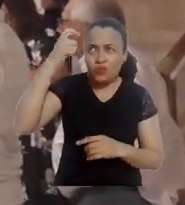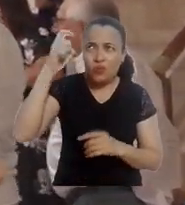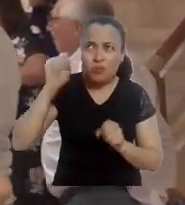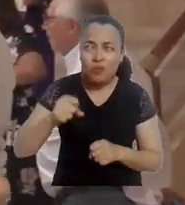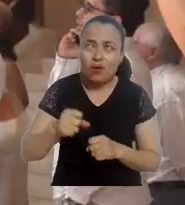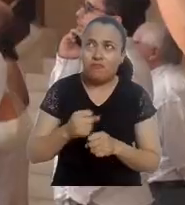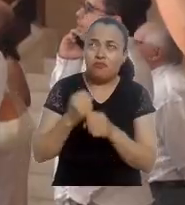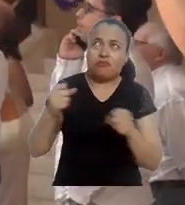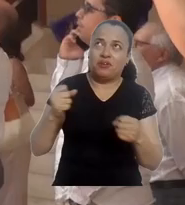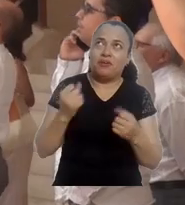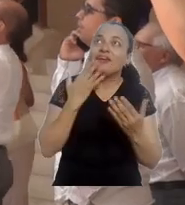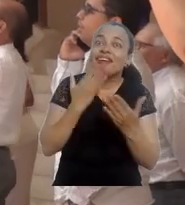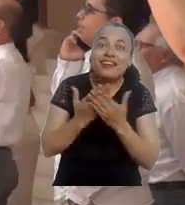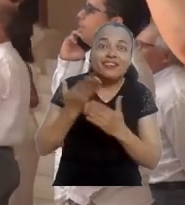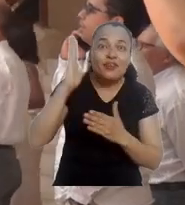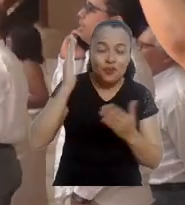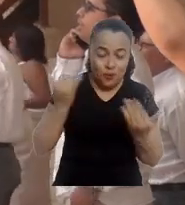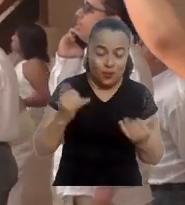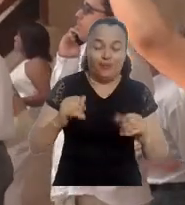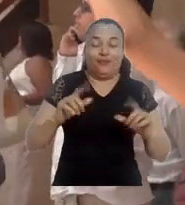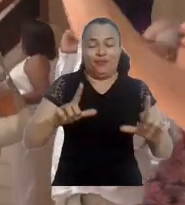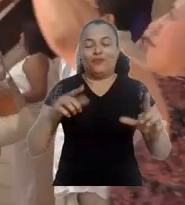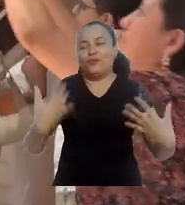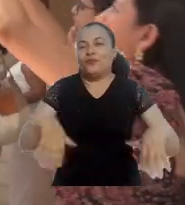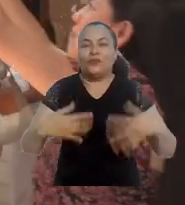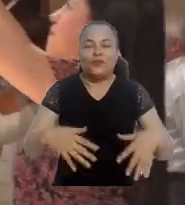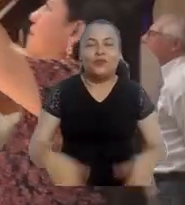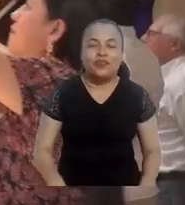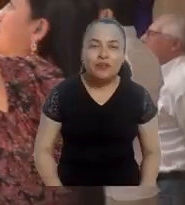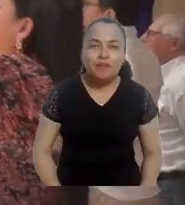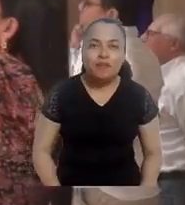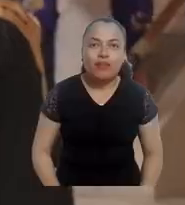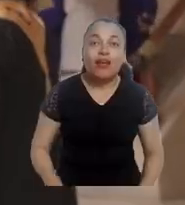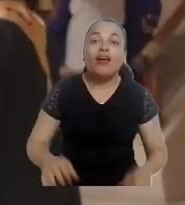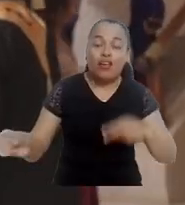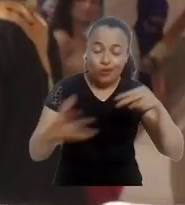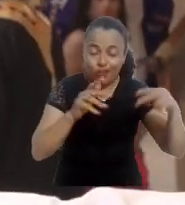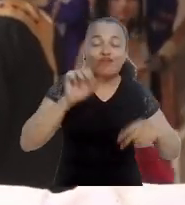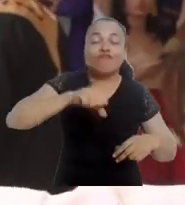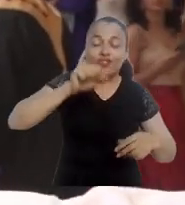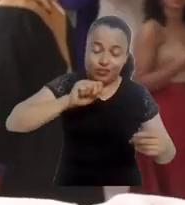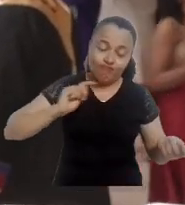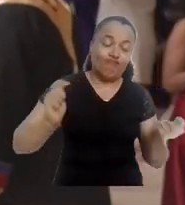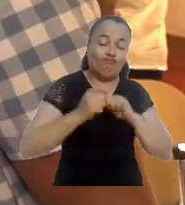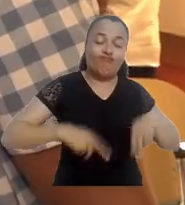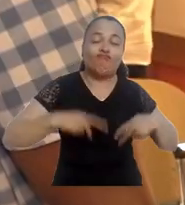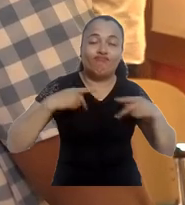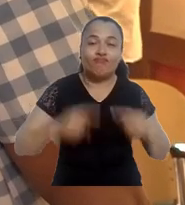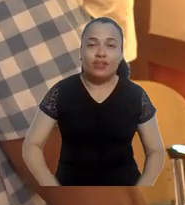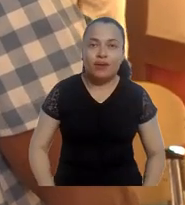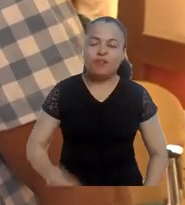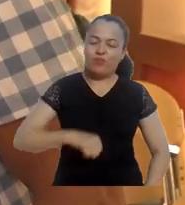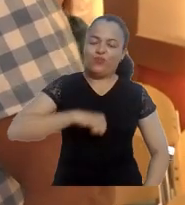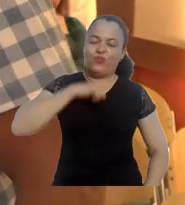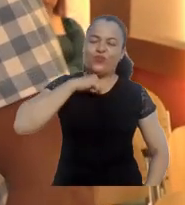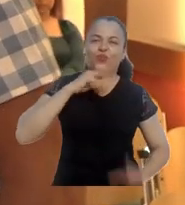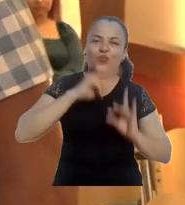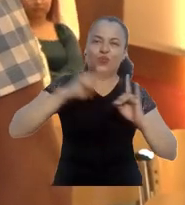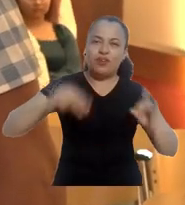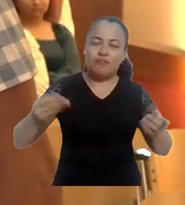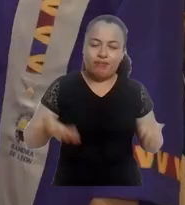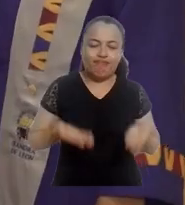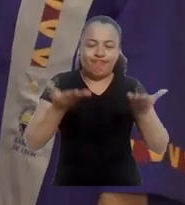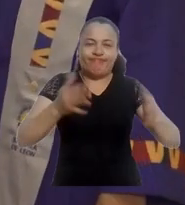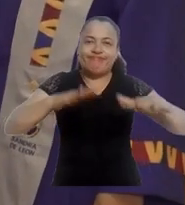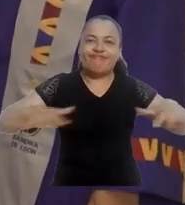para lograr mi sueño, pero gracias a Dios aún todavía no me la creo que lo tengo. La educación sí transforma vidas. Con orgullo, la Universidad